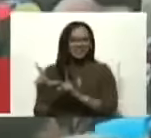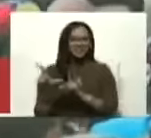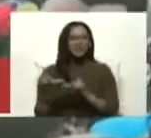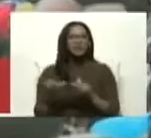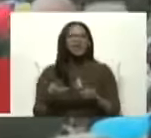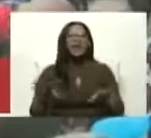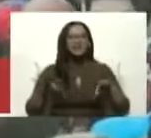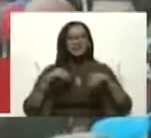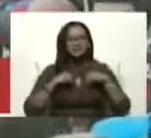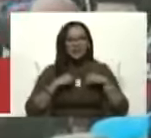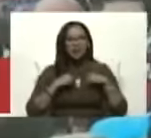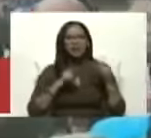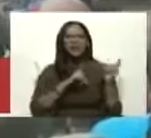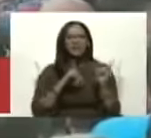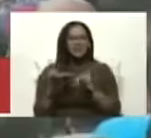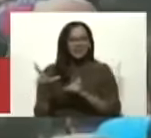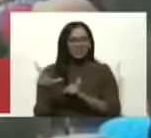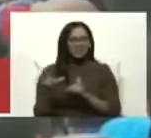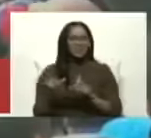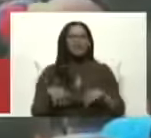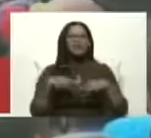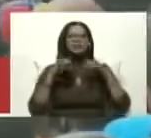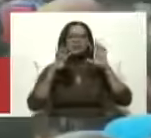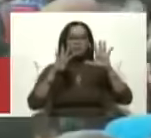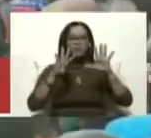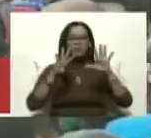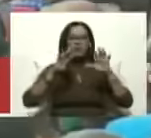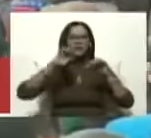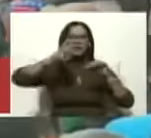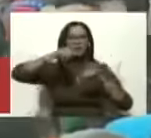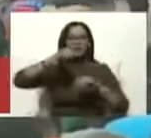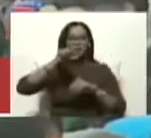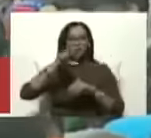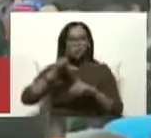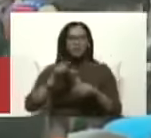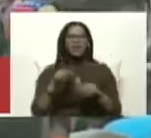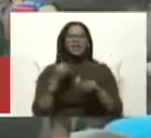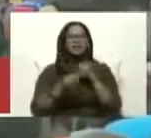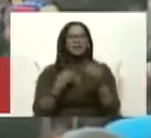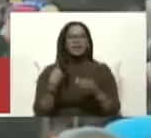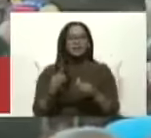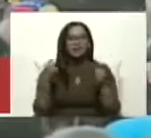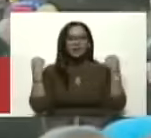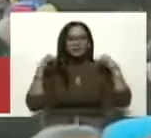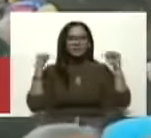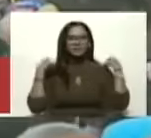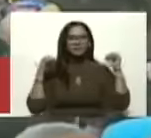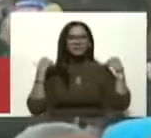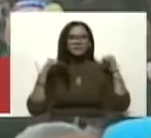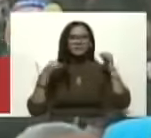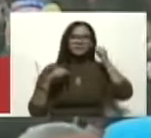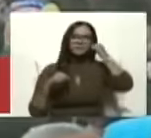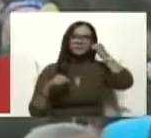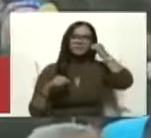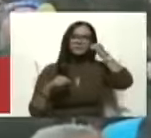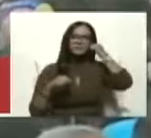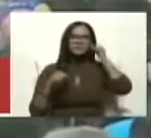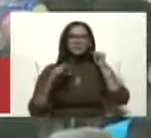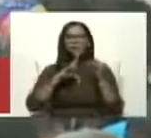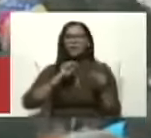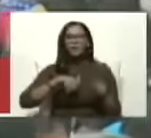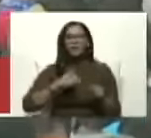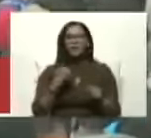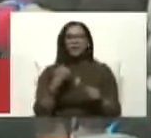aceitado, listo para este 9 de junio hacer el primer ensayo, Pedro Infante. No puede